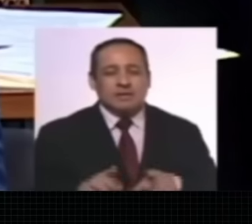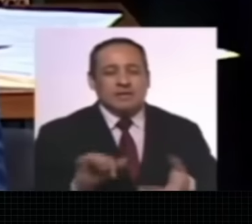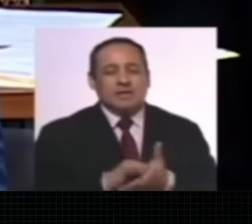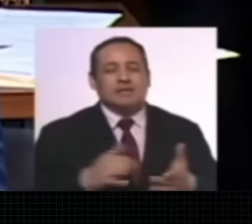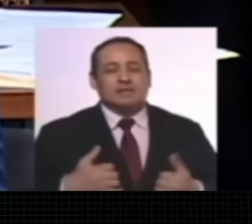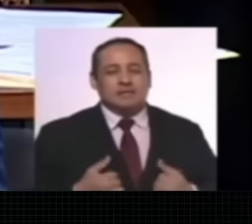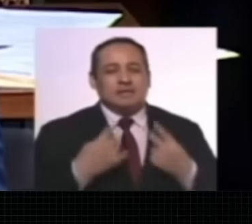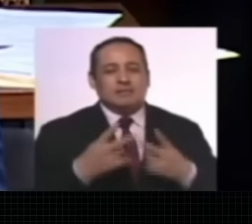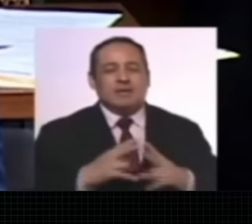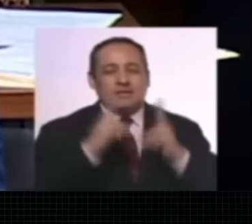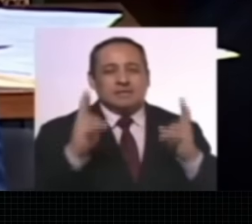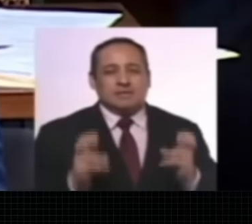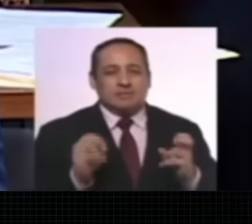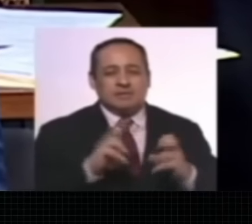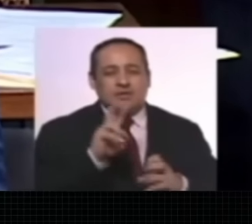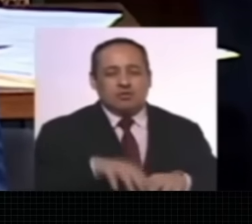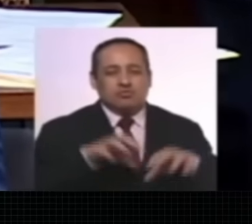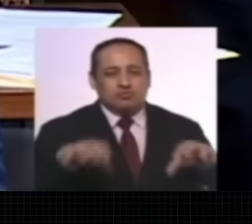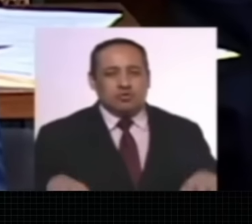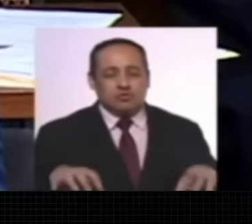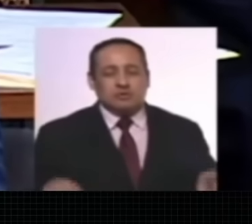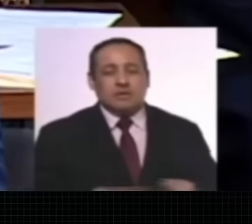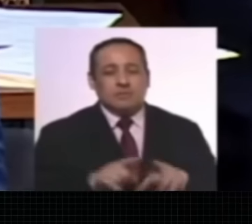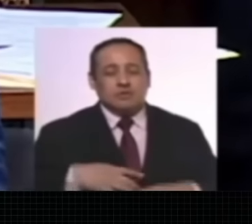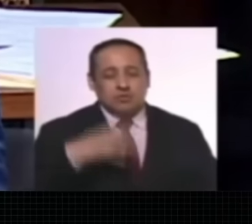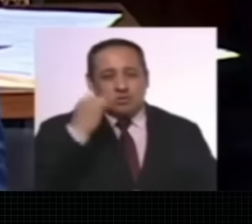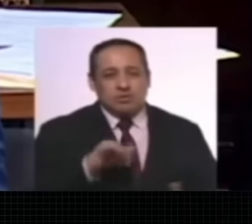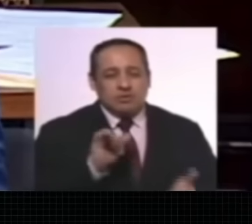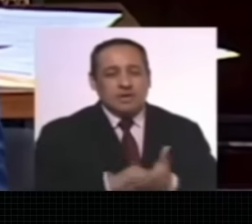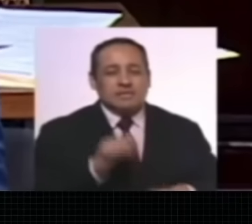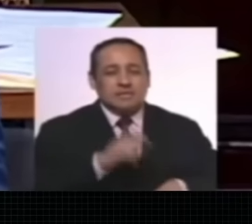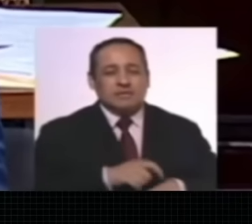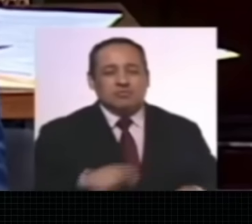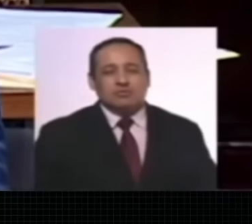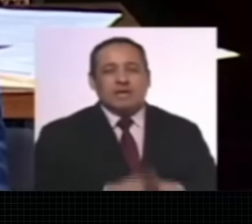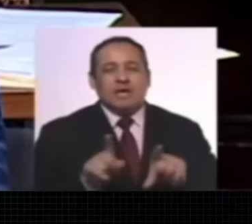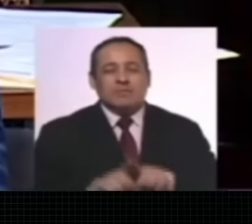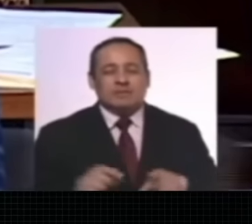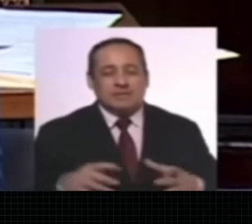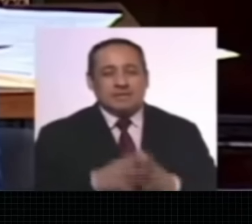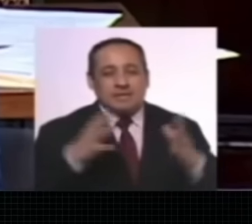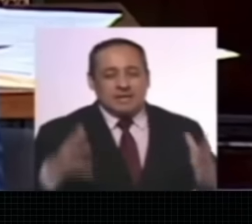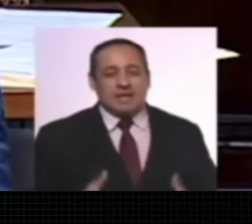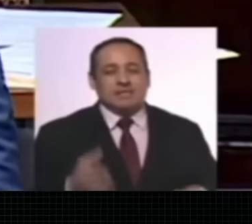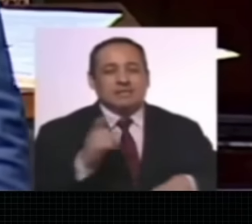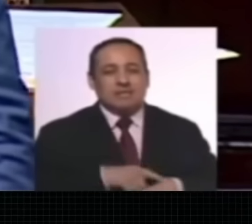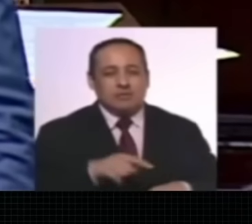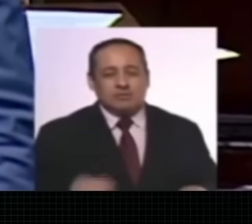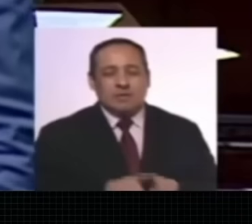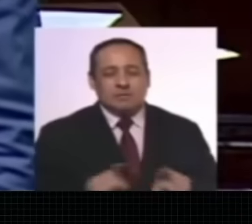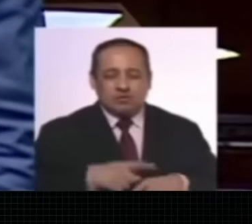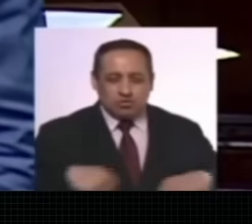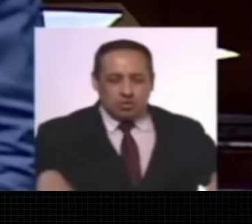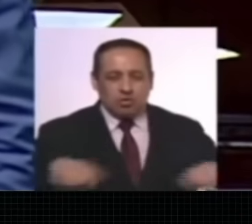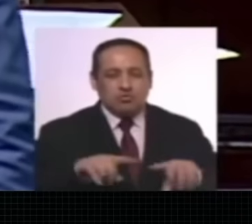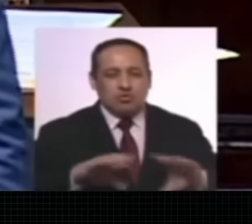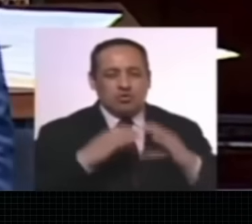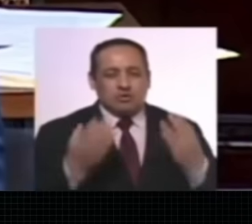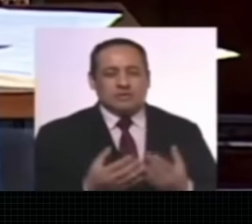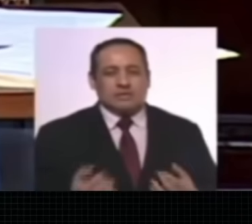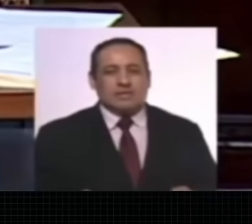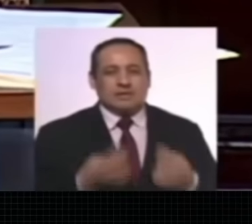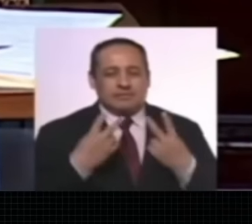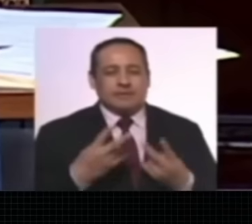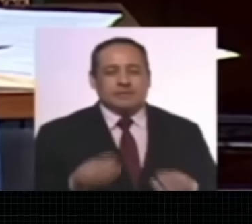también el tema de la bicameralidad y creo que en este momento tenemos la enorme oportunidad todos los congresistas aquí